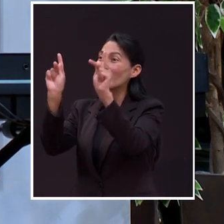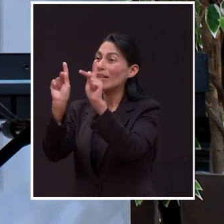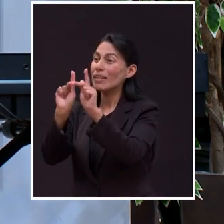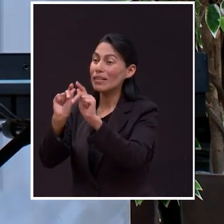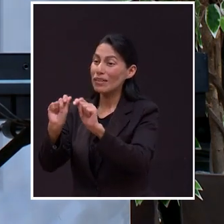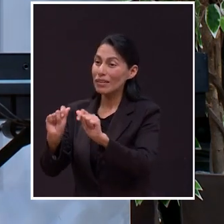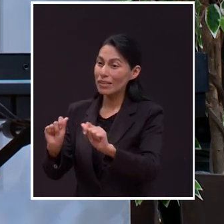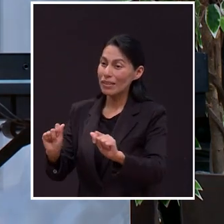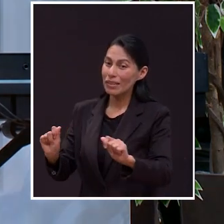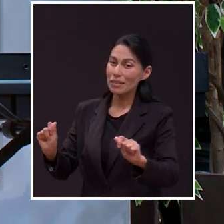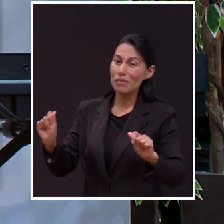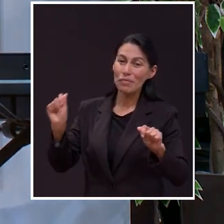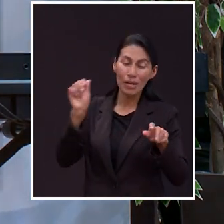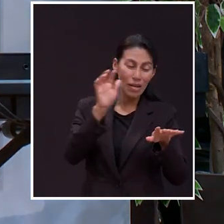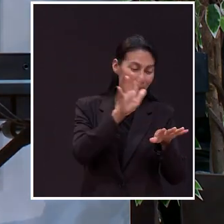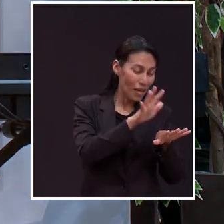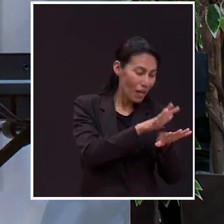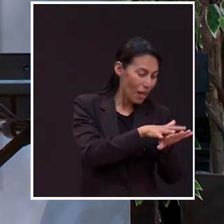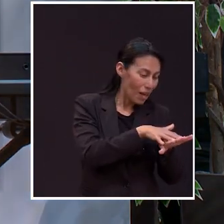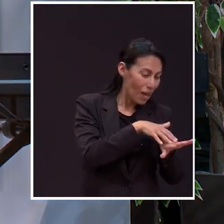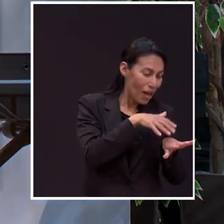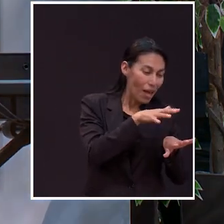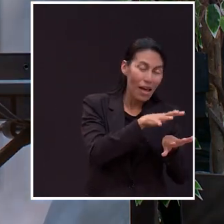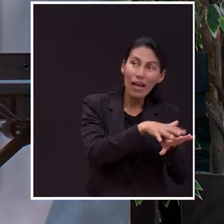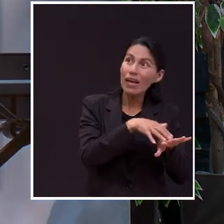con el evangelio de